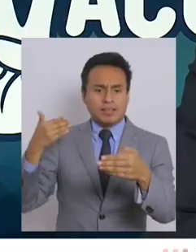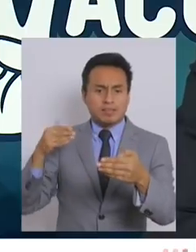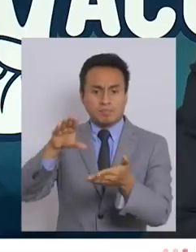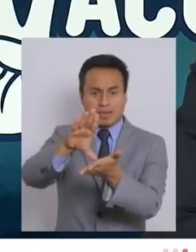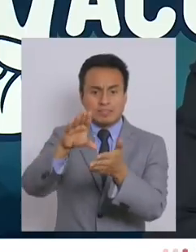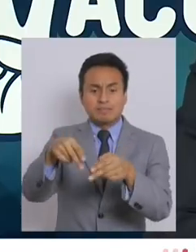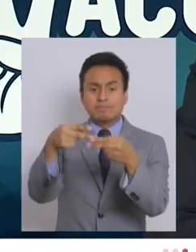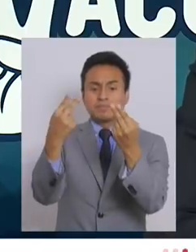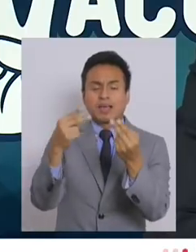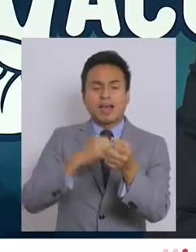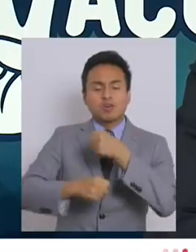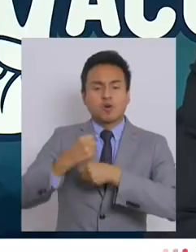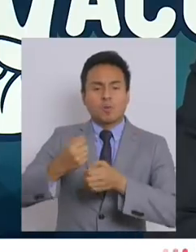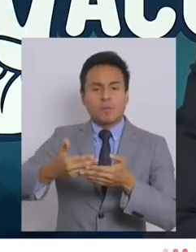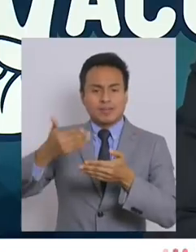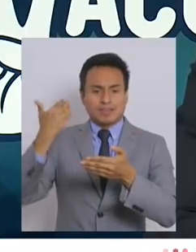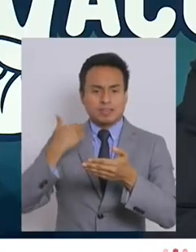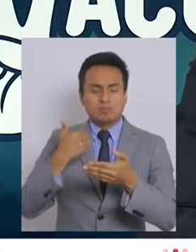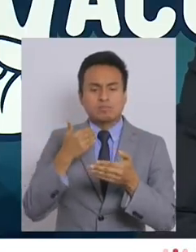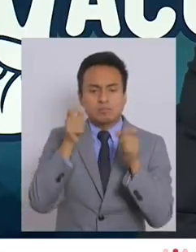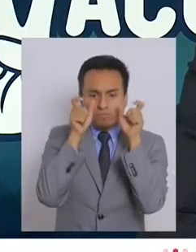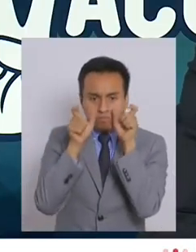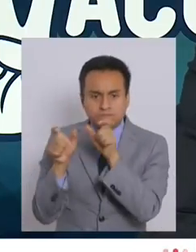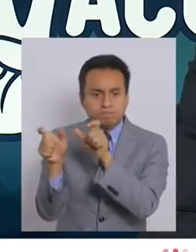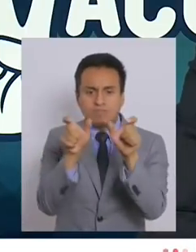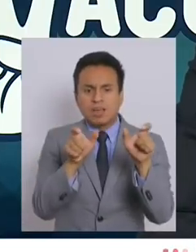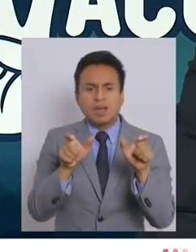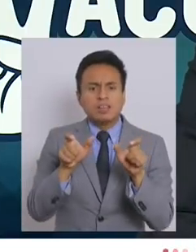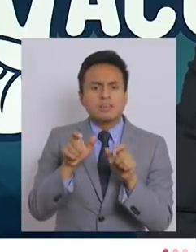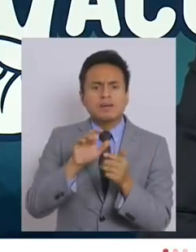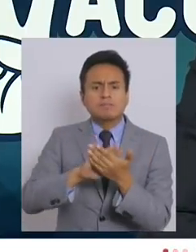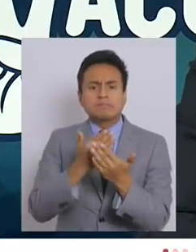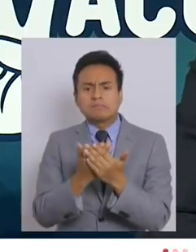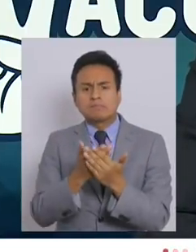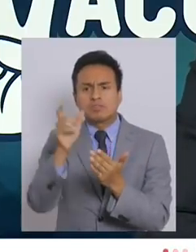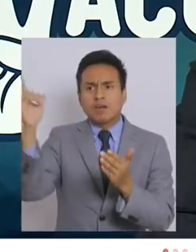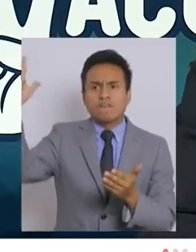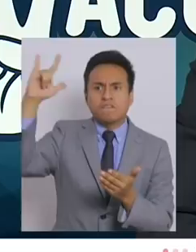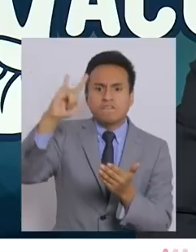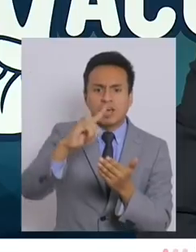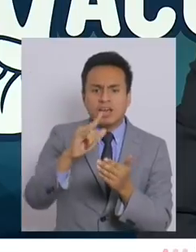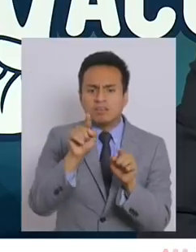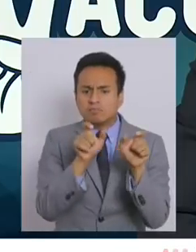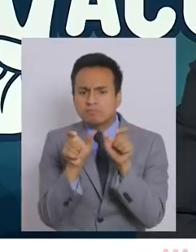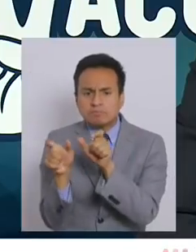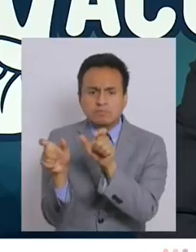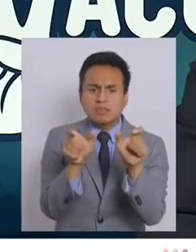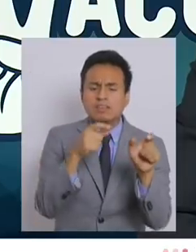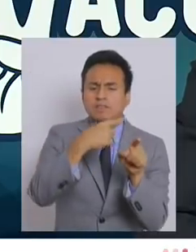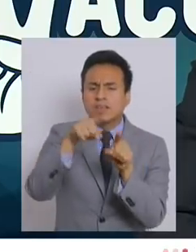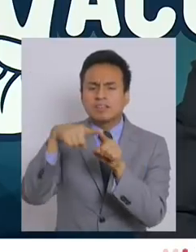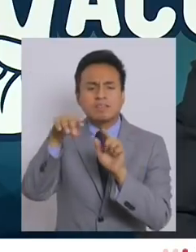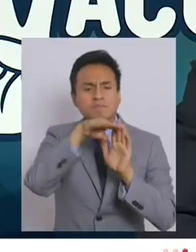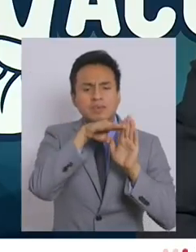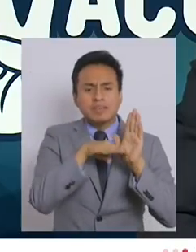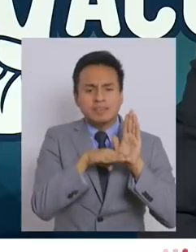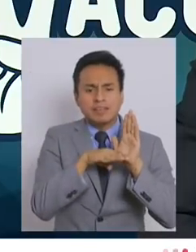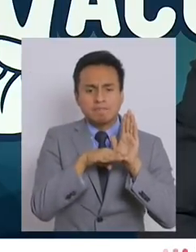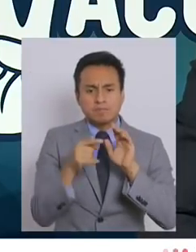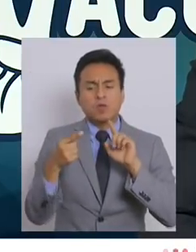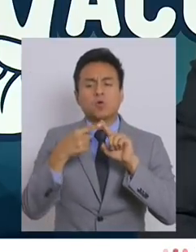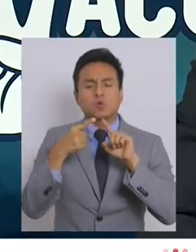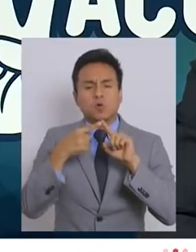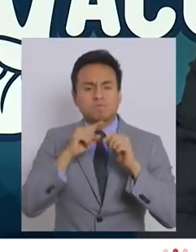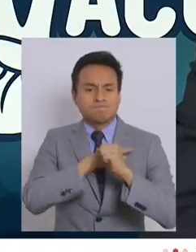pasado hemos estado haciendo una vigilancia activa y un seguimiento de viajeros a través de distintas medidas uno